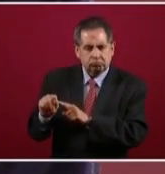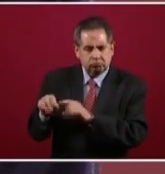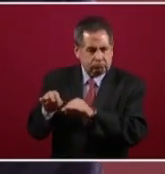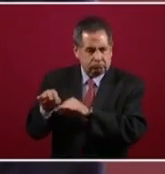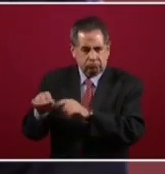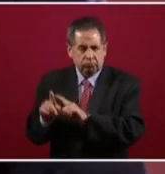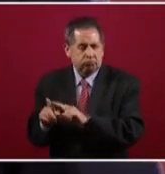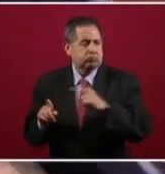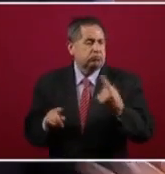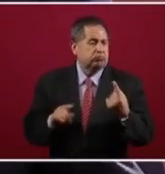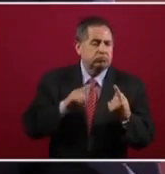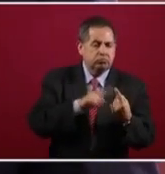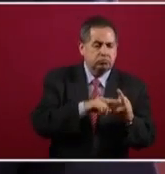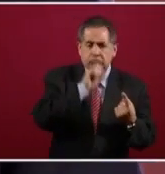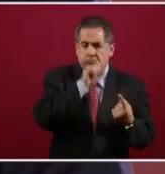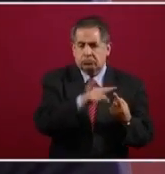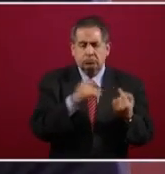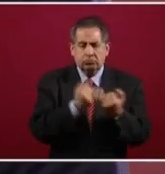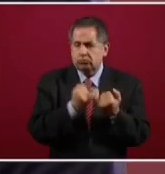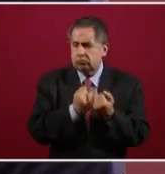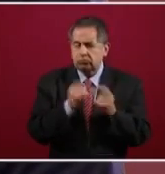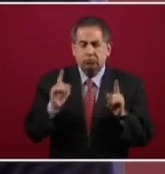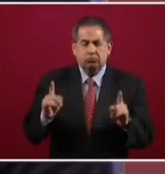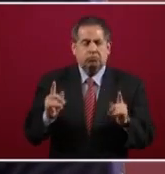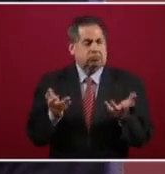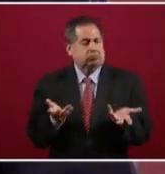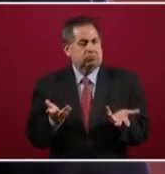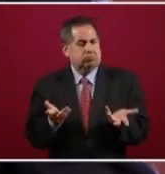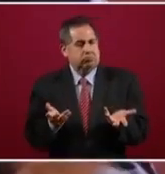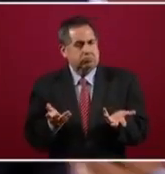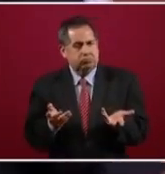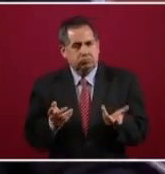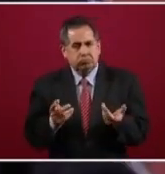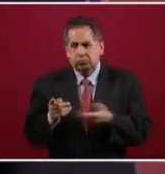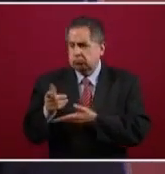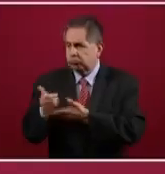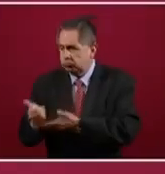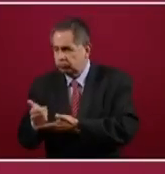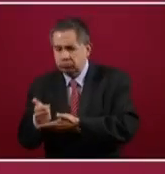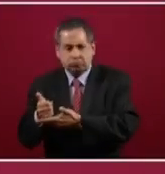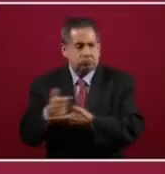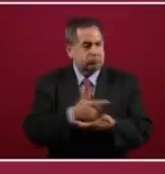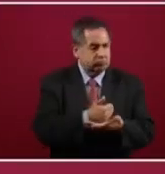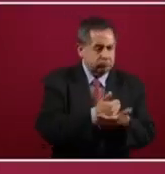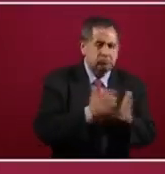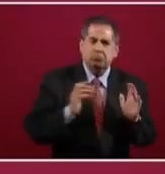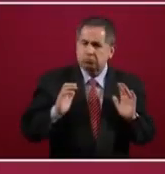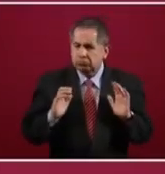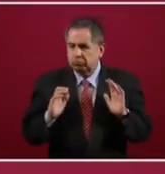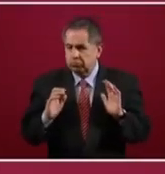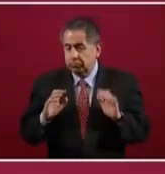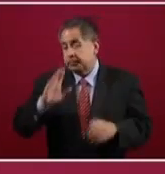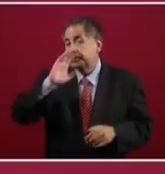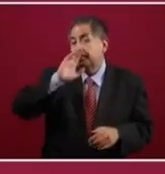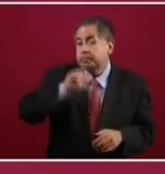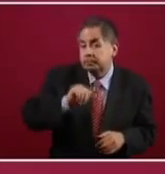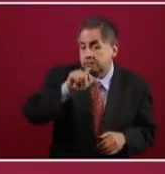la señora, y él también, y pueden ayudar. Lo que está